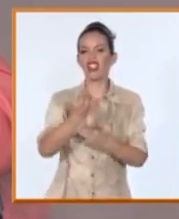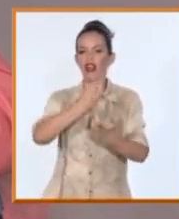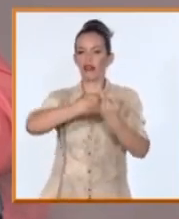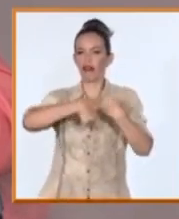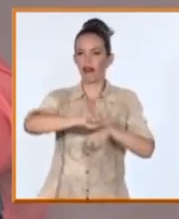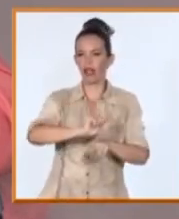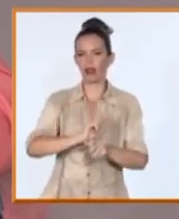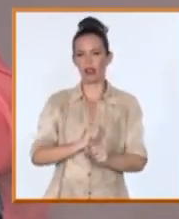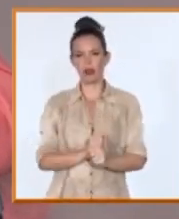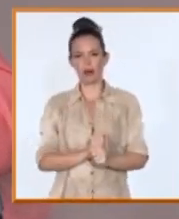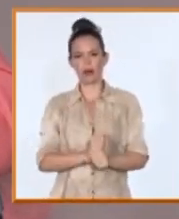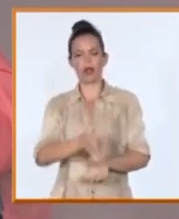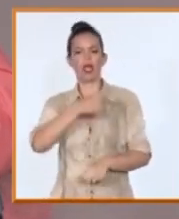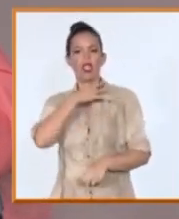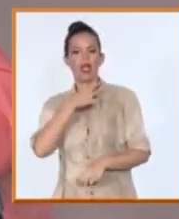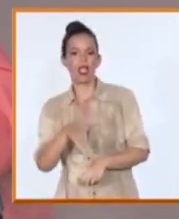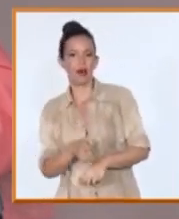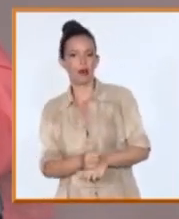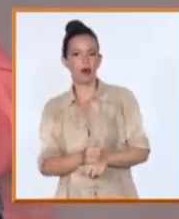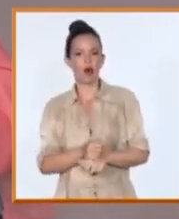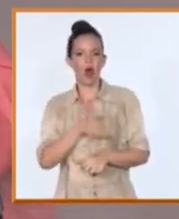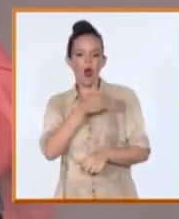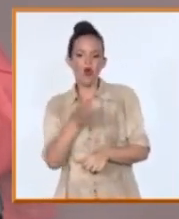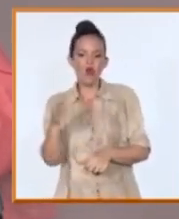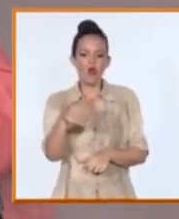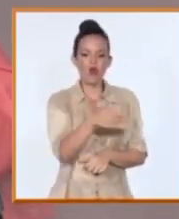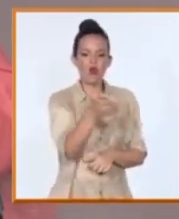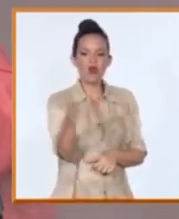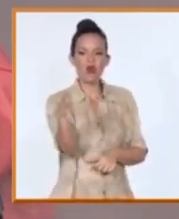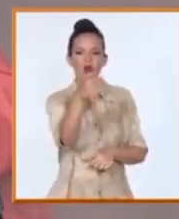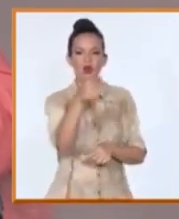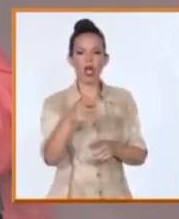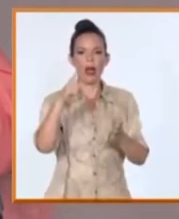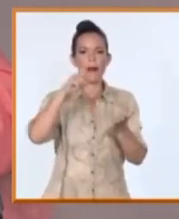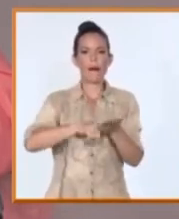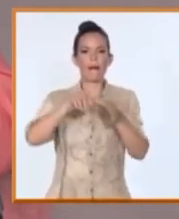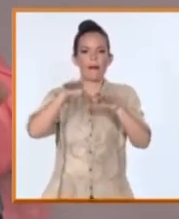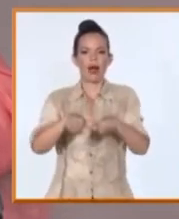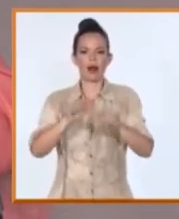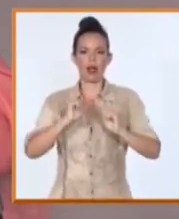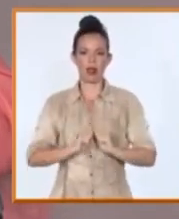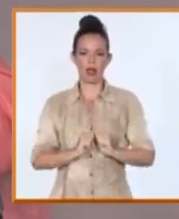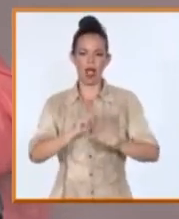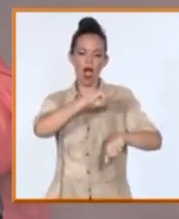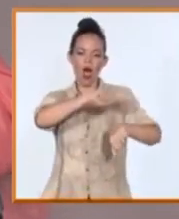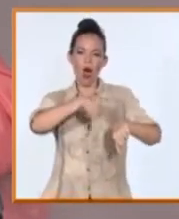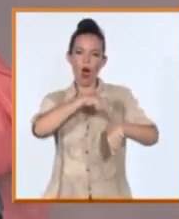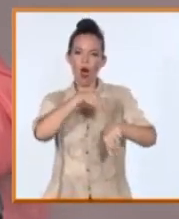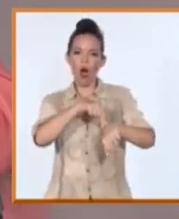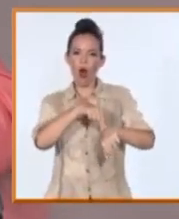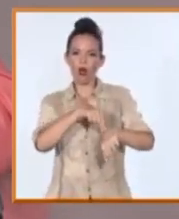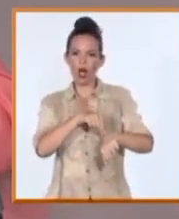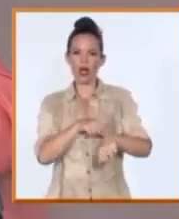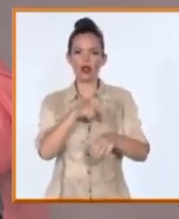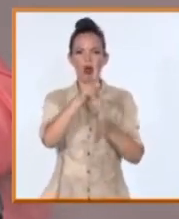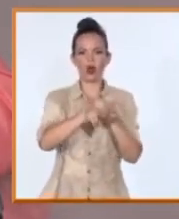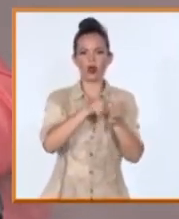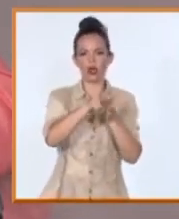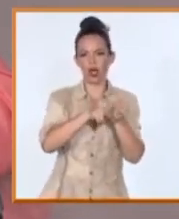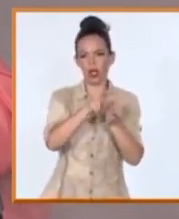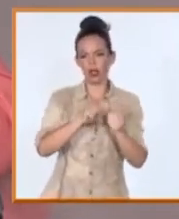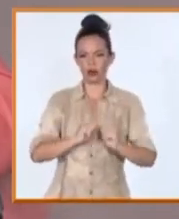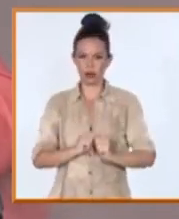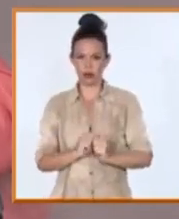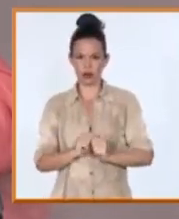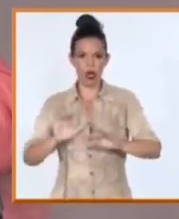las paradas los horarios de los Ómnibus de los trenes que eso facilita mucho el proceso a la hora de